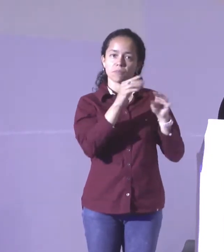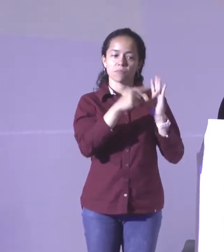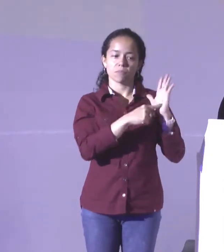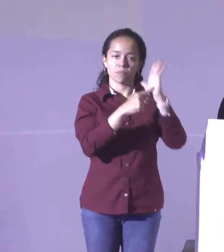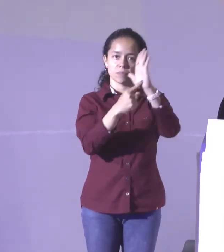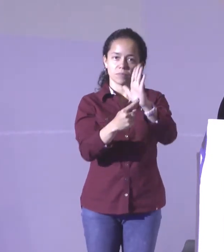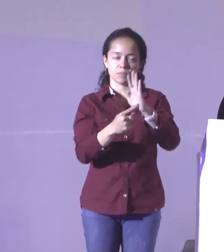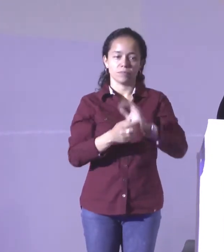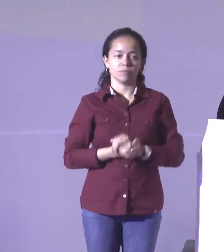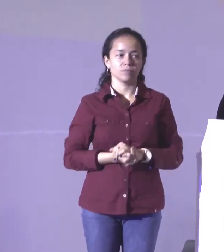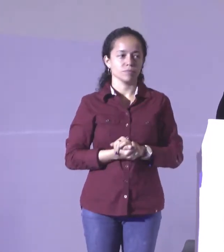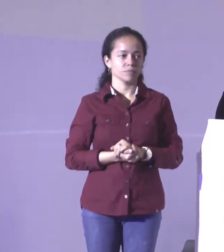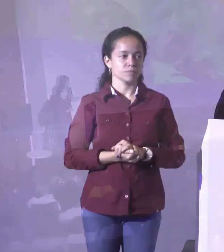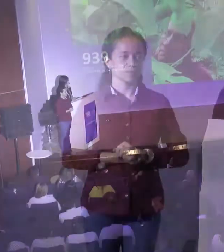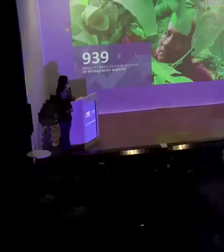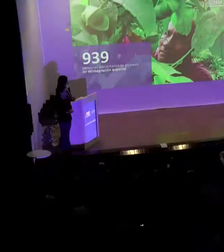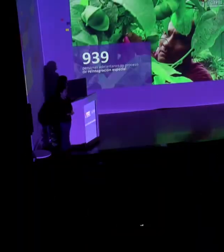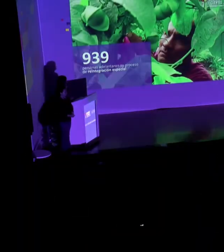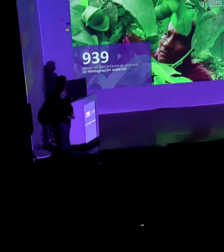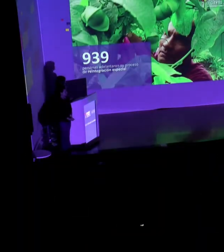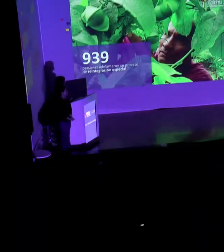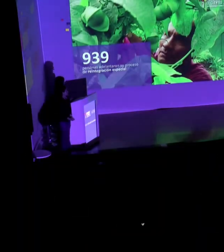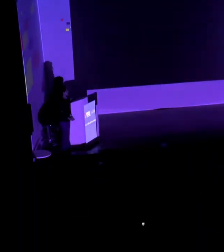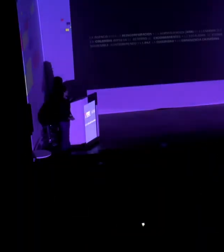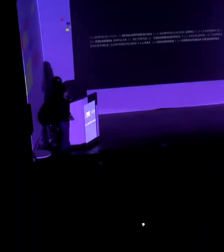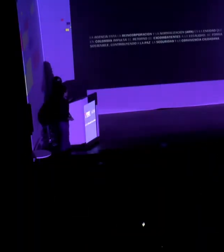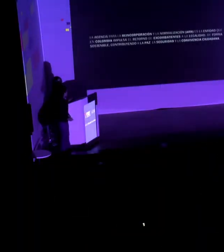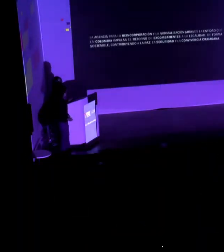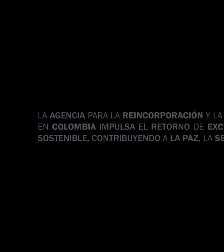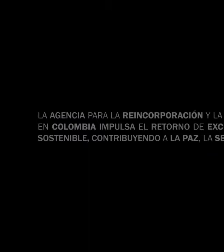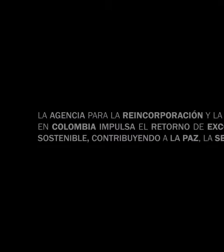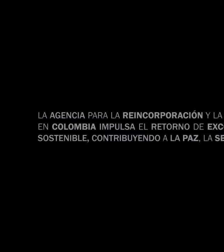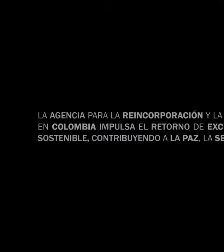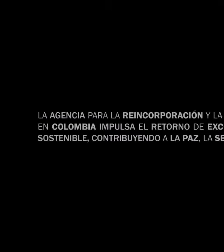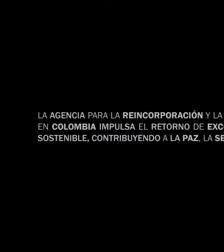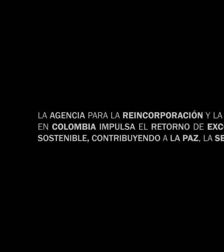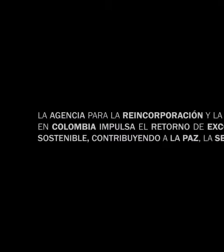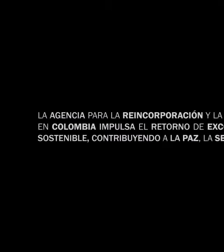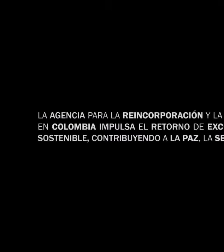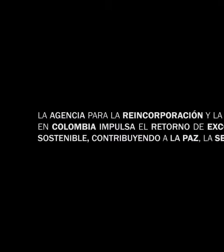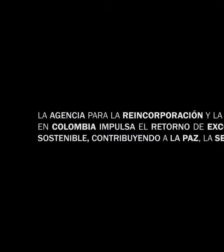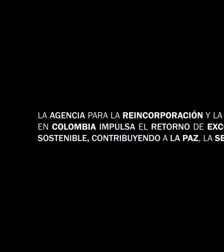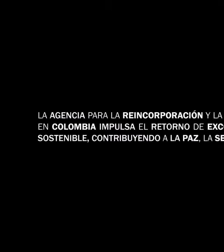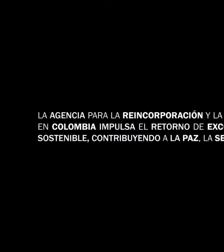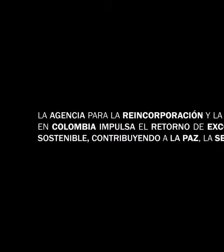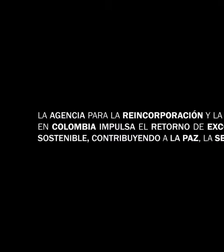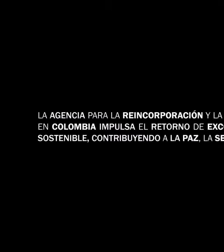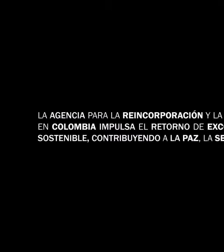presentación.